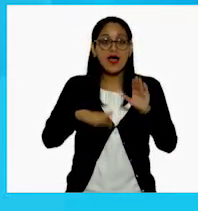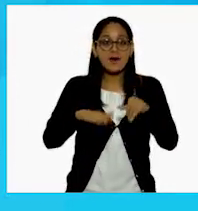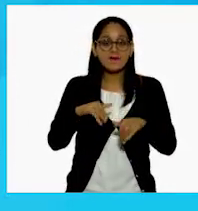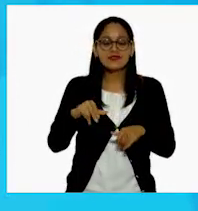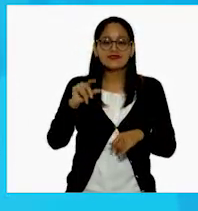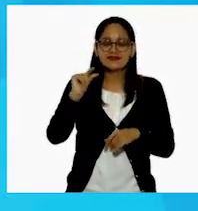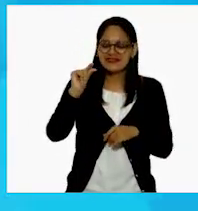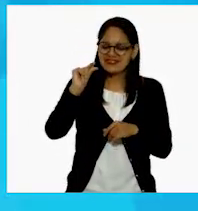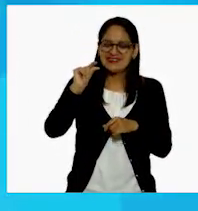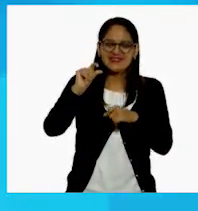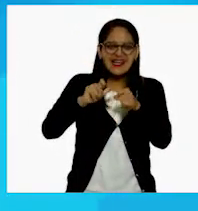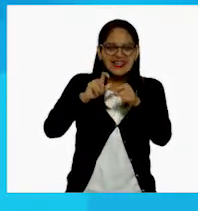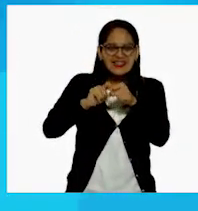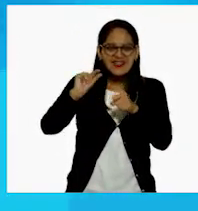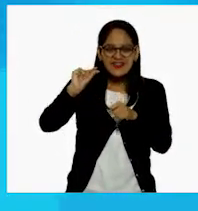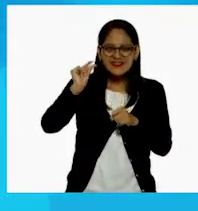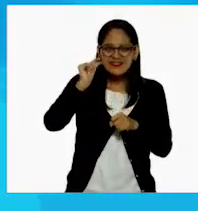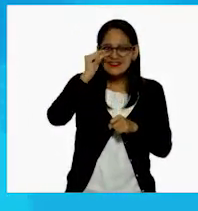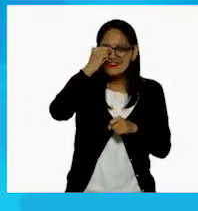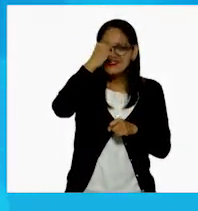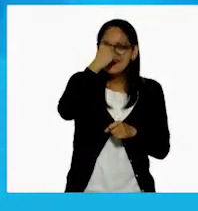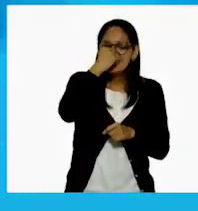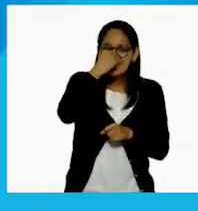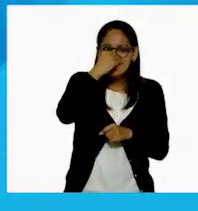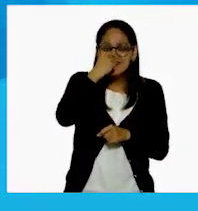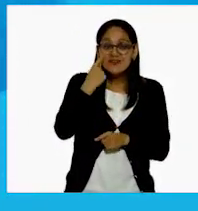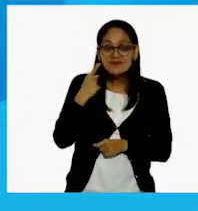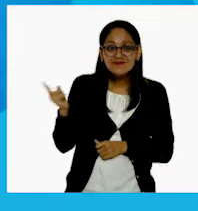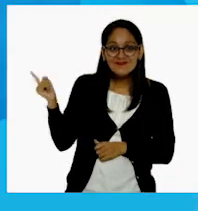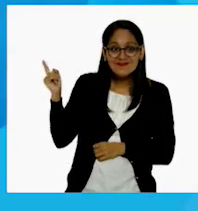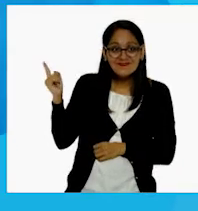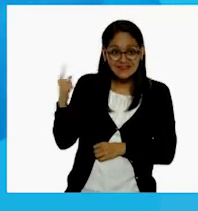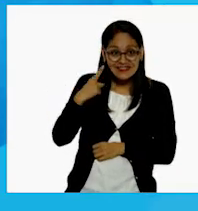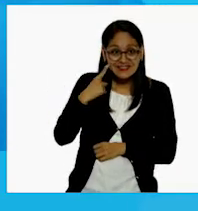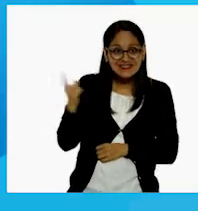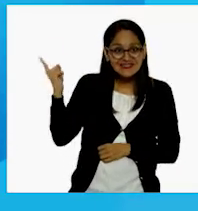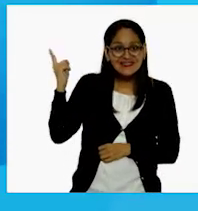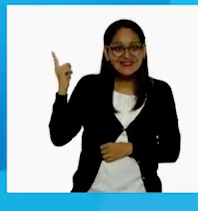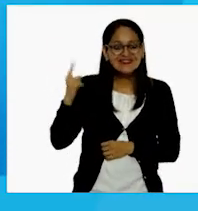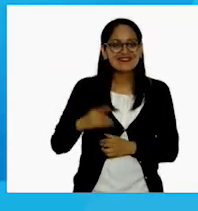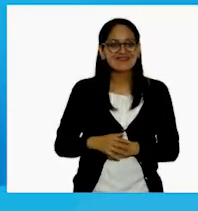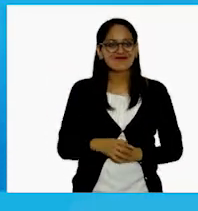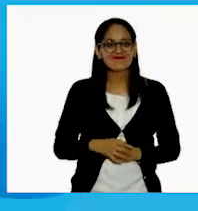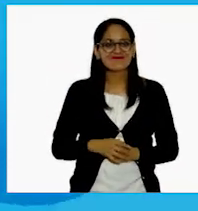catarinas sobre de ella. ¡Mira, Tito! ¡Mira! ¿Ya la viste?